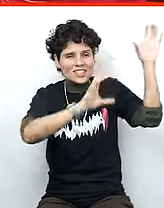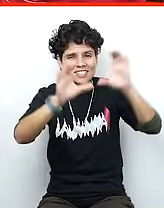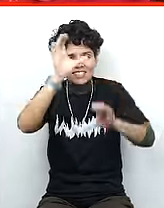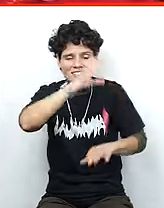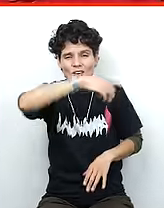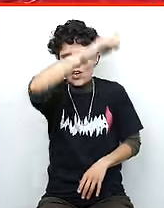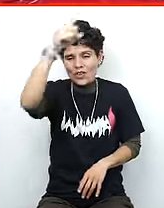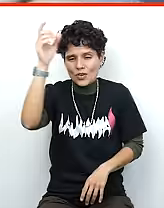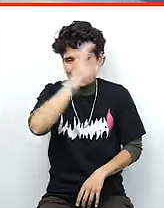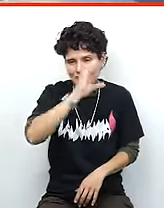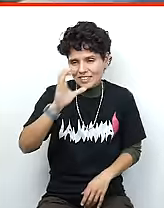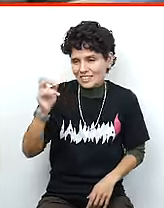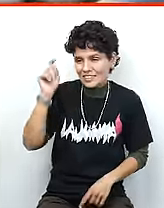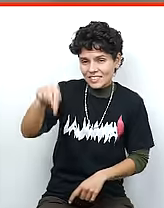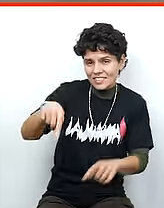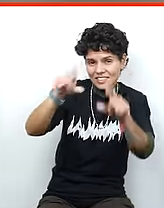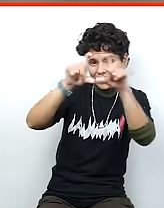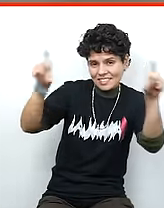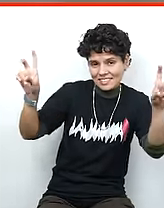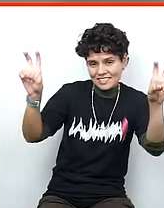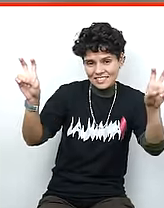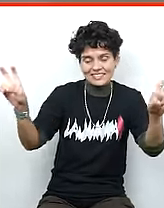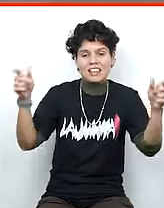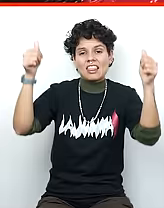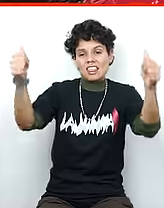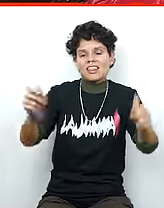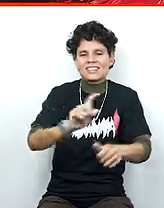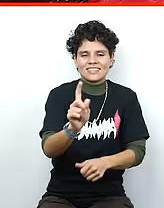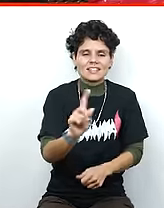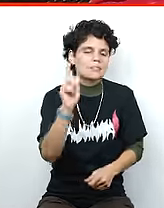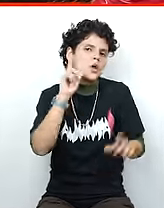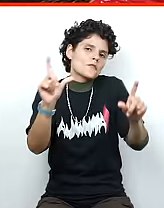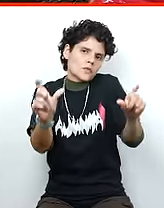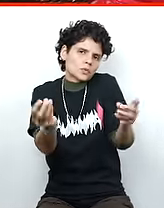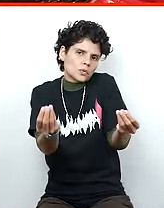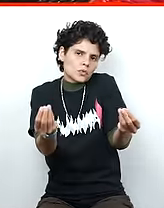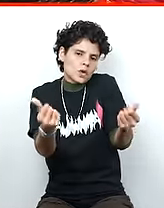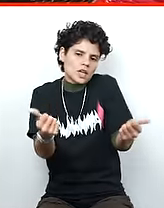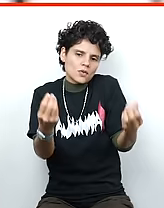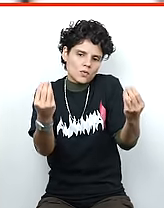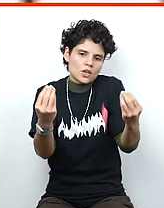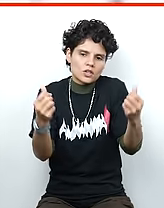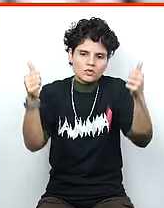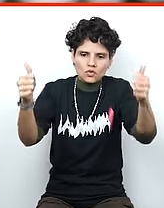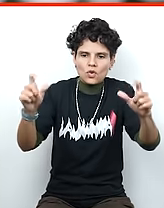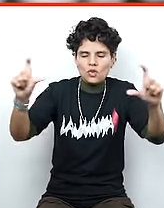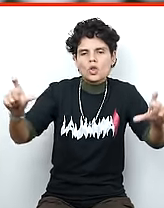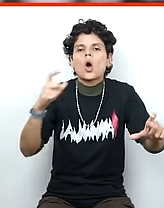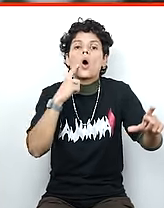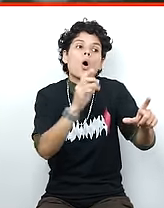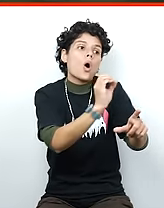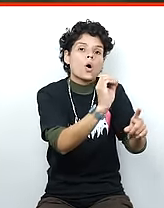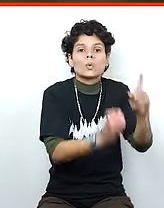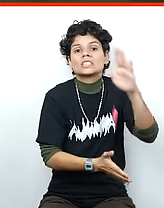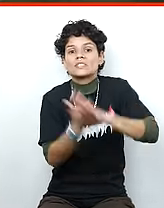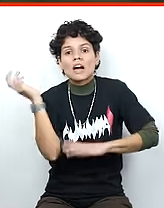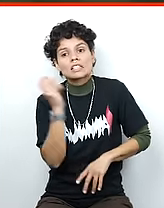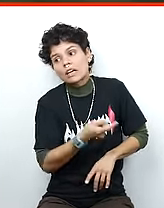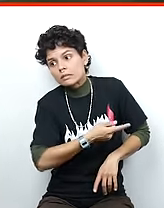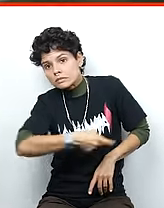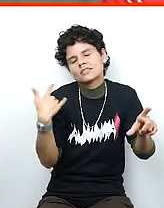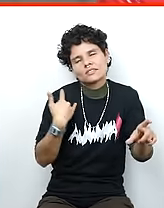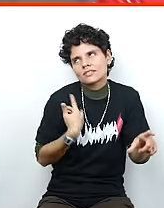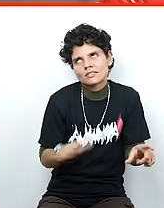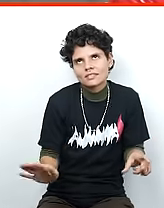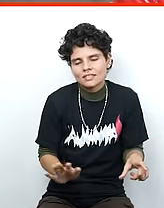que le fome. Pero está la foto, igual la foto es buena. No, la foto es buena. Sacarse la foto es... Como cuando se estén yendo, pasen por ahí y sáquense